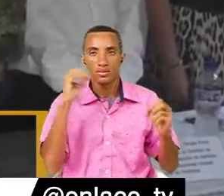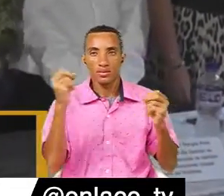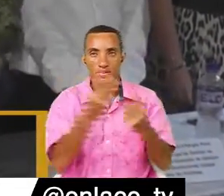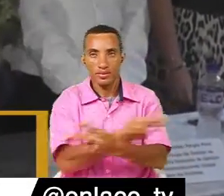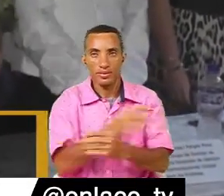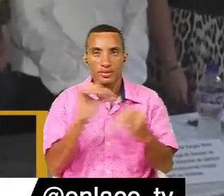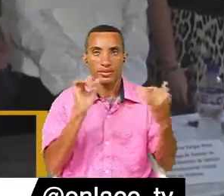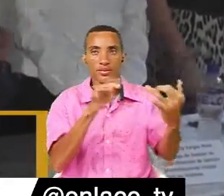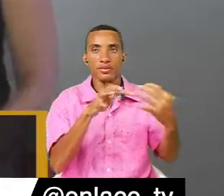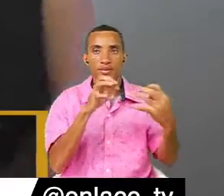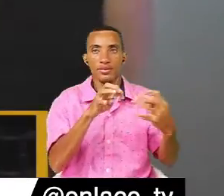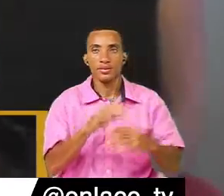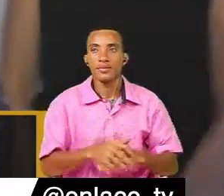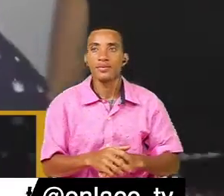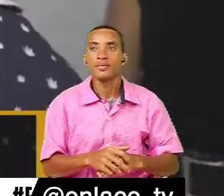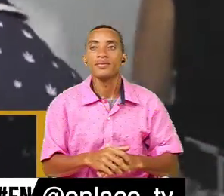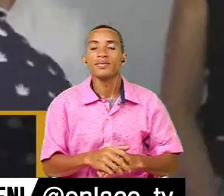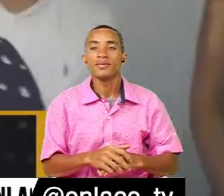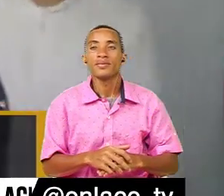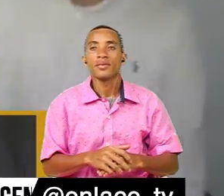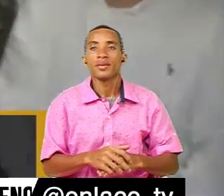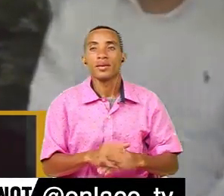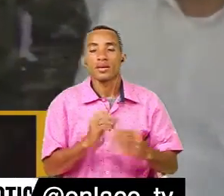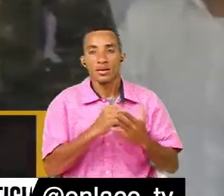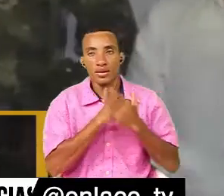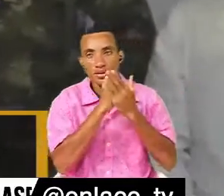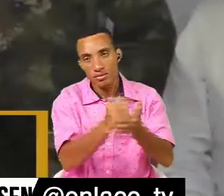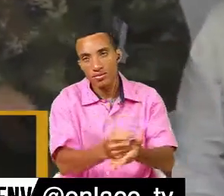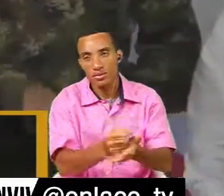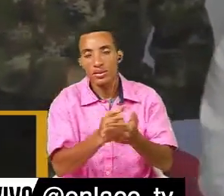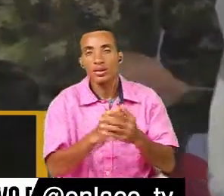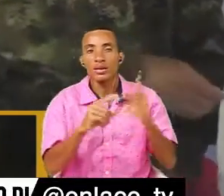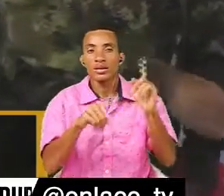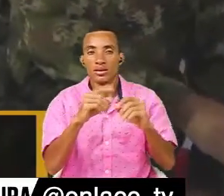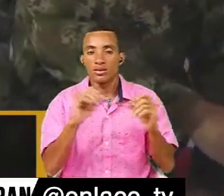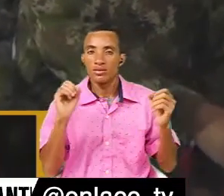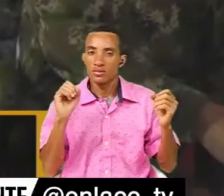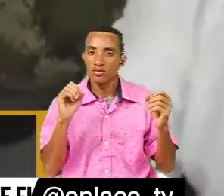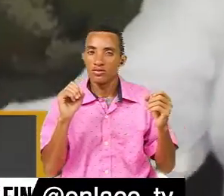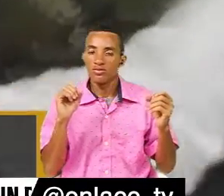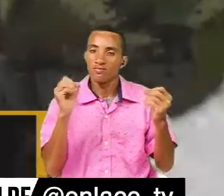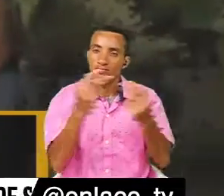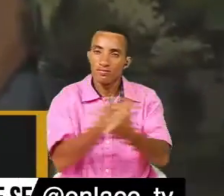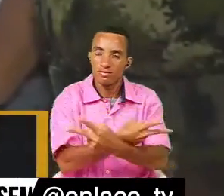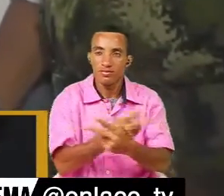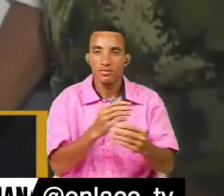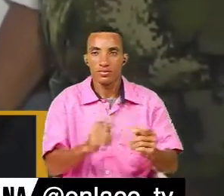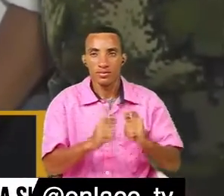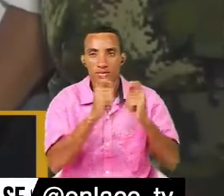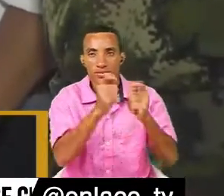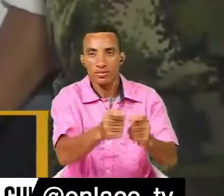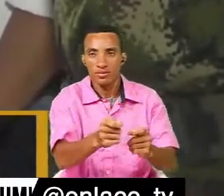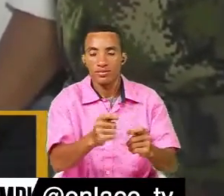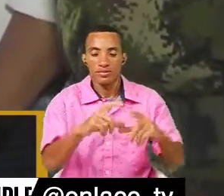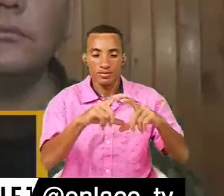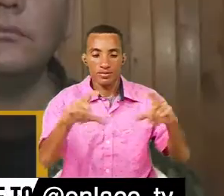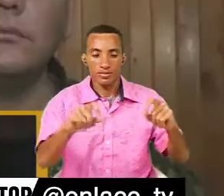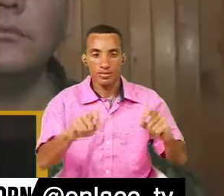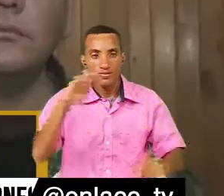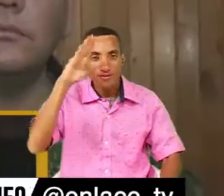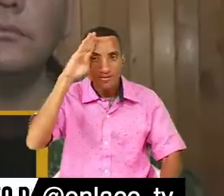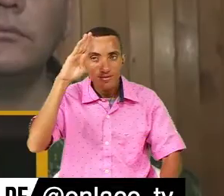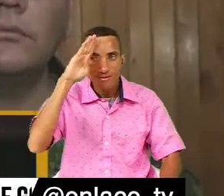armado. Es una contribución a estas personas que han sido víctimas de conflicto, otorgándole la libreta militar. Esto pues